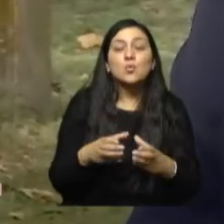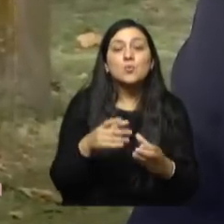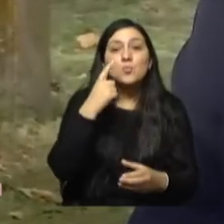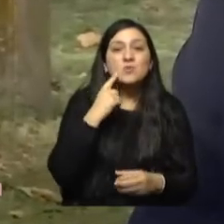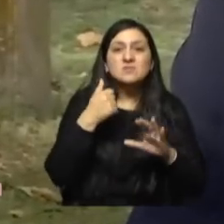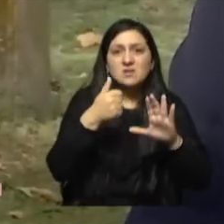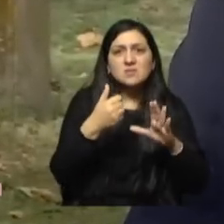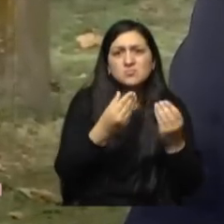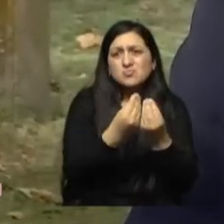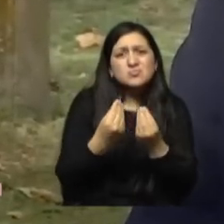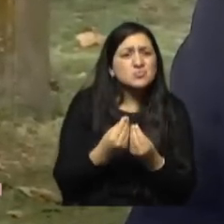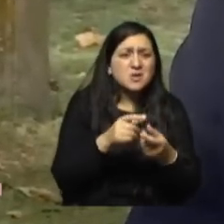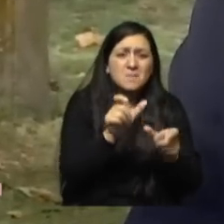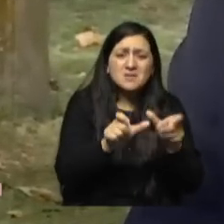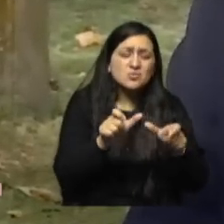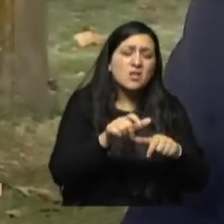por todos lados.